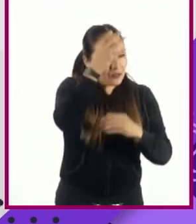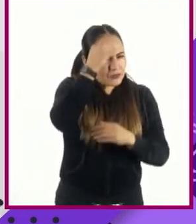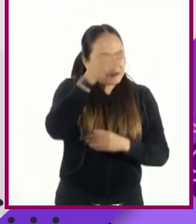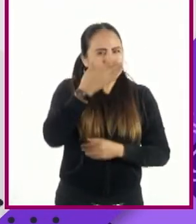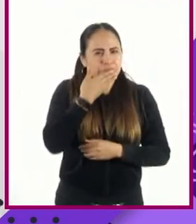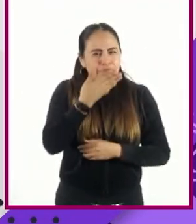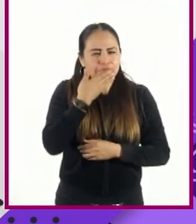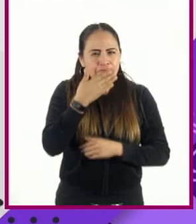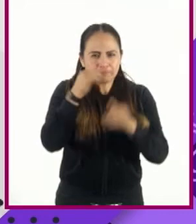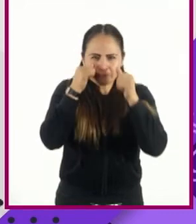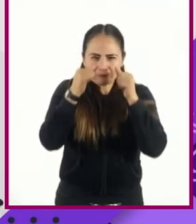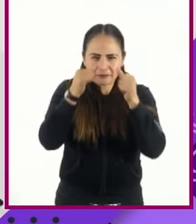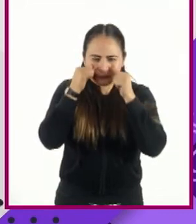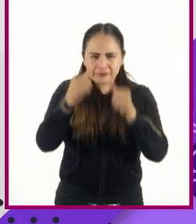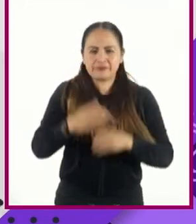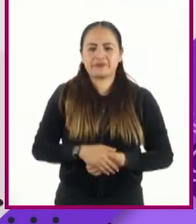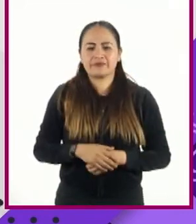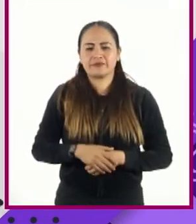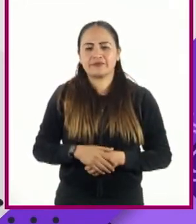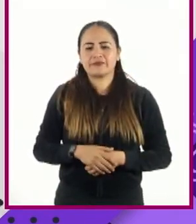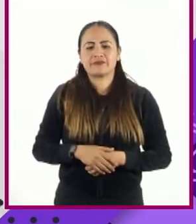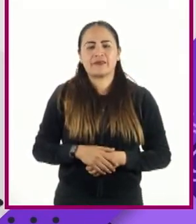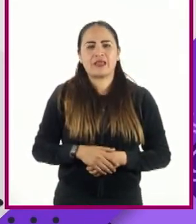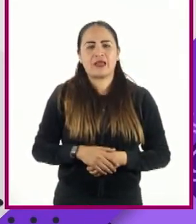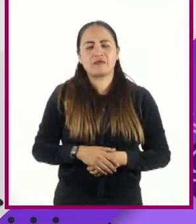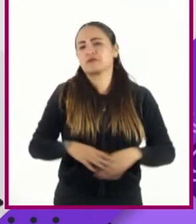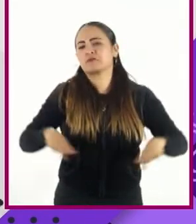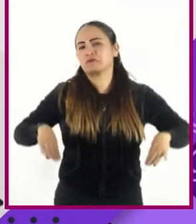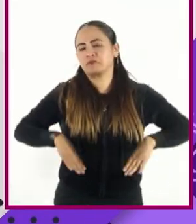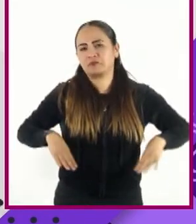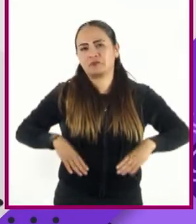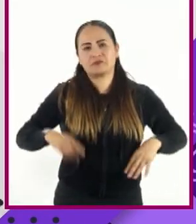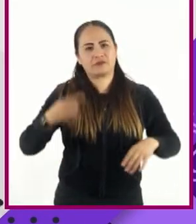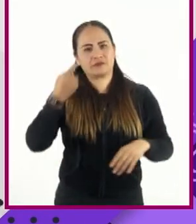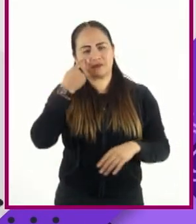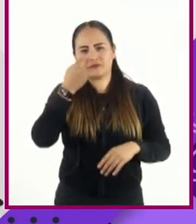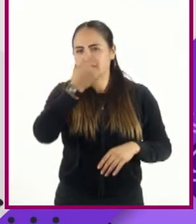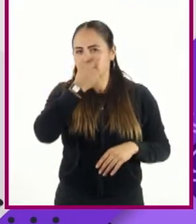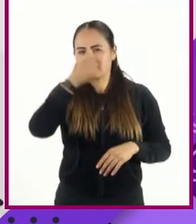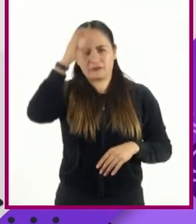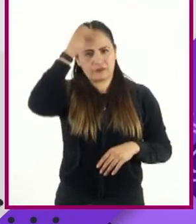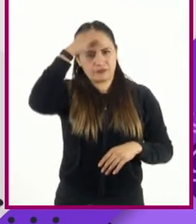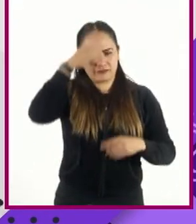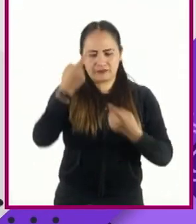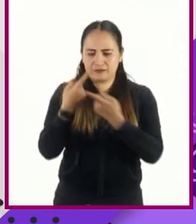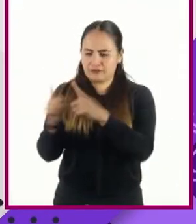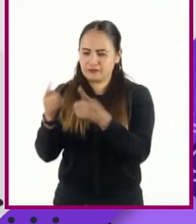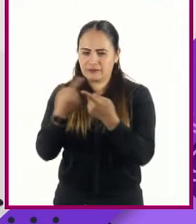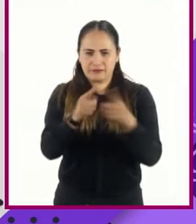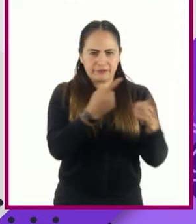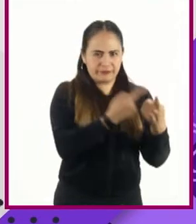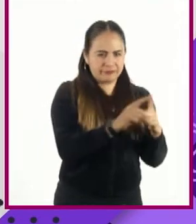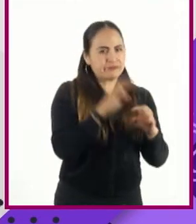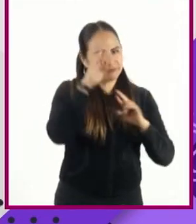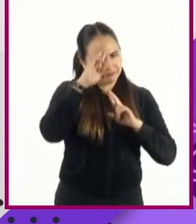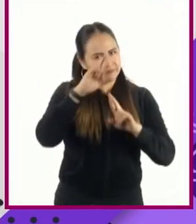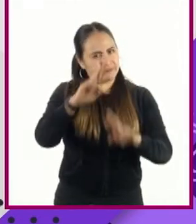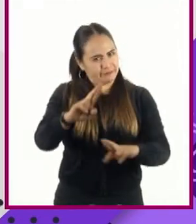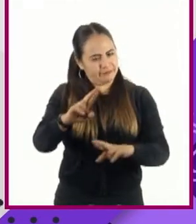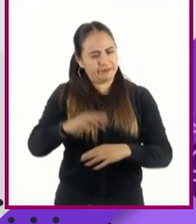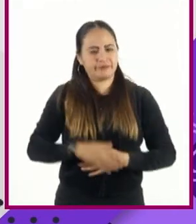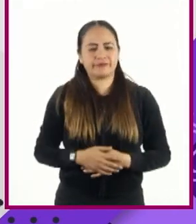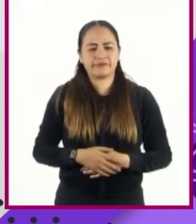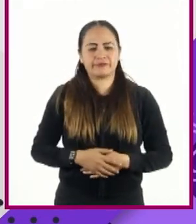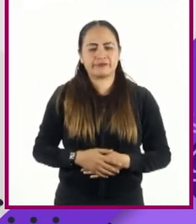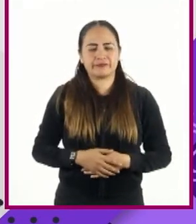diversidad. Valorar diferentes formas de pensar, expresarse y actuar. Participación.